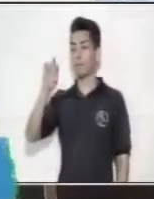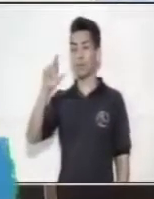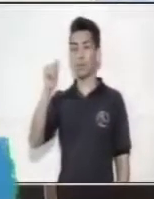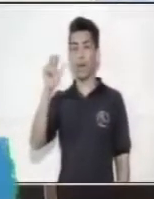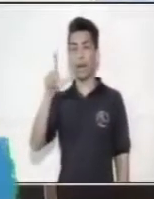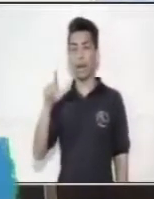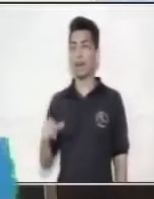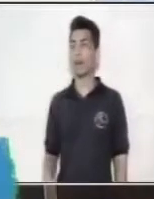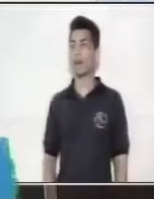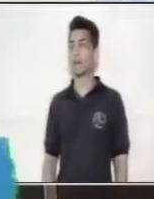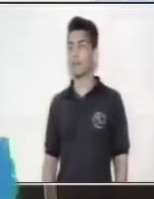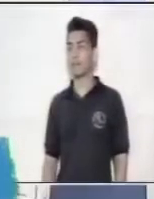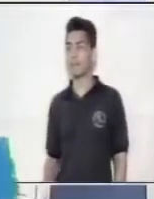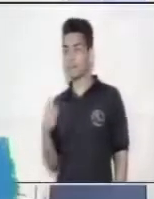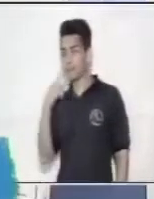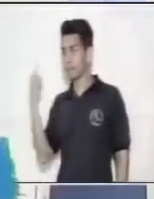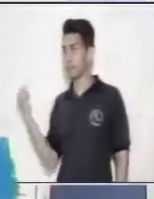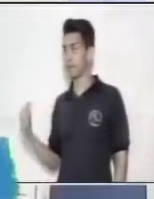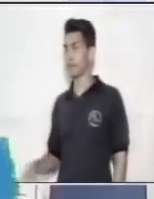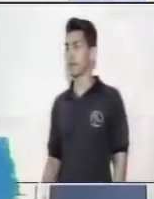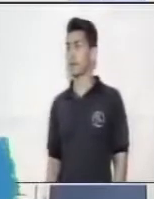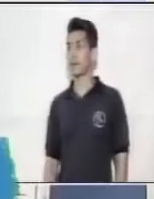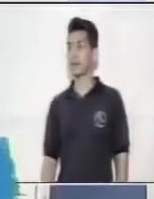Yo y